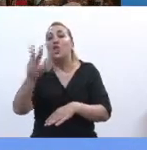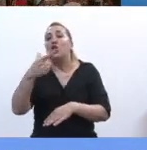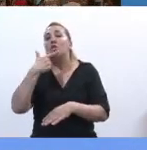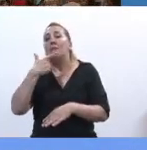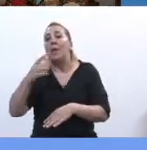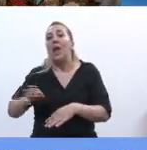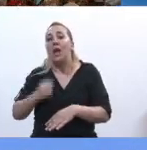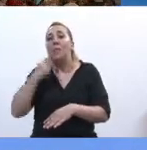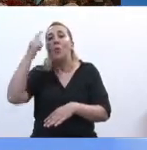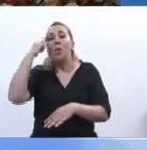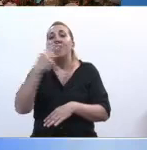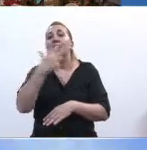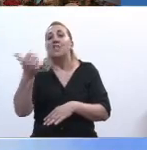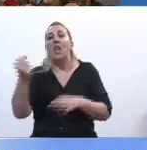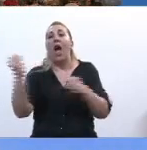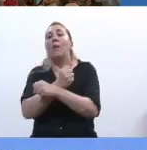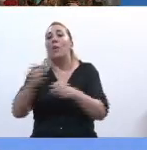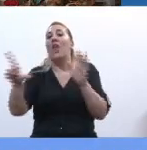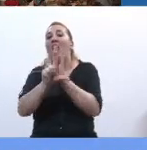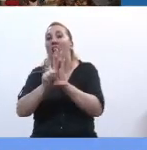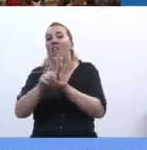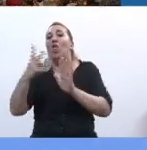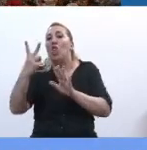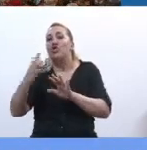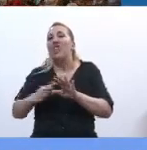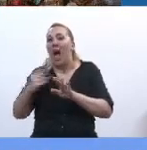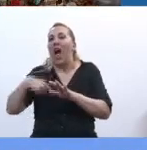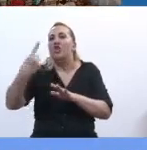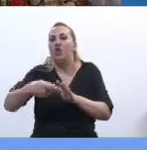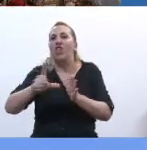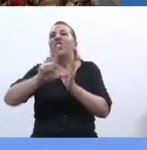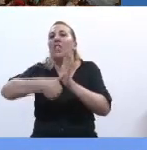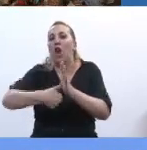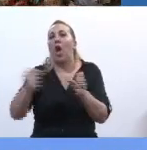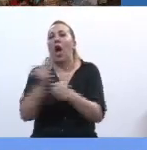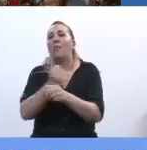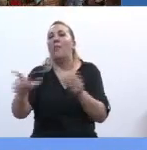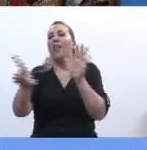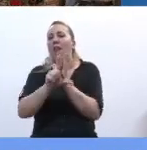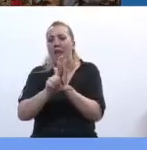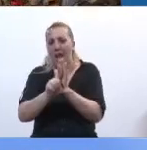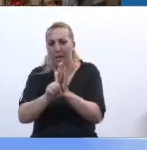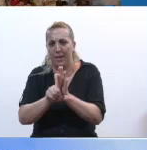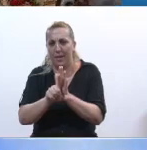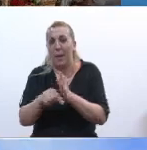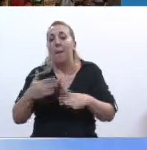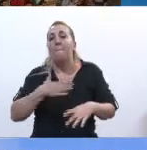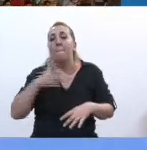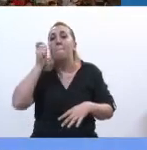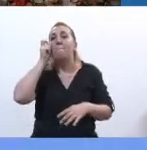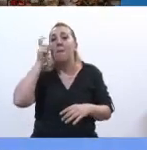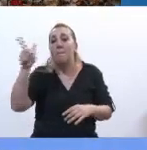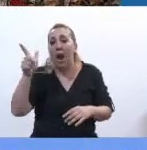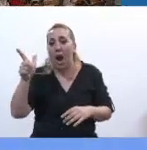de 1936 se convirtió en ley dos años se tardó en aprobar esa ley me imagino